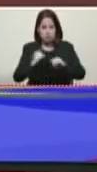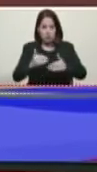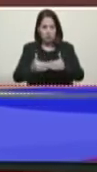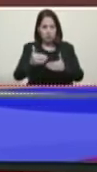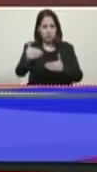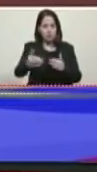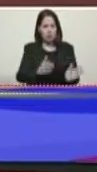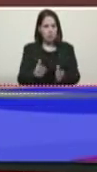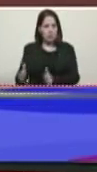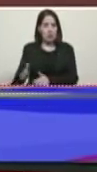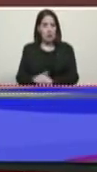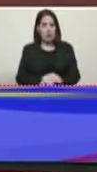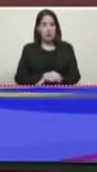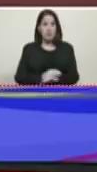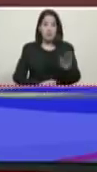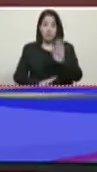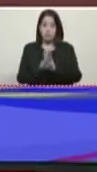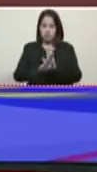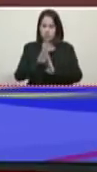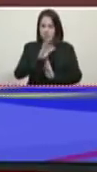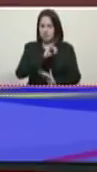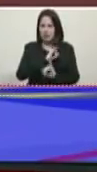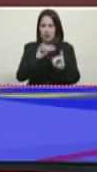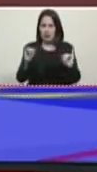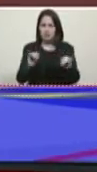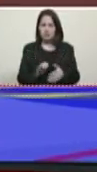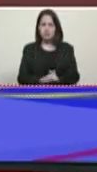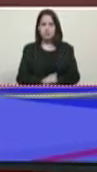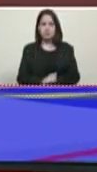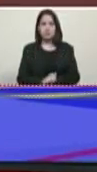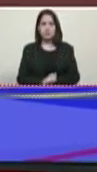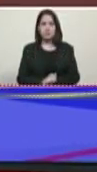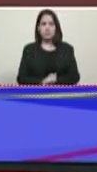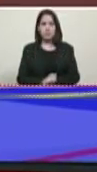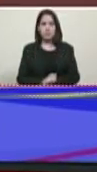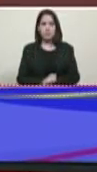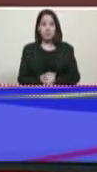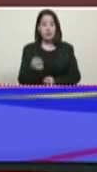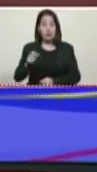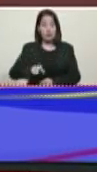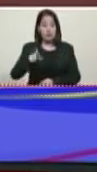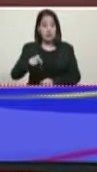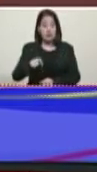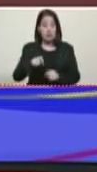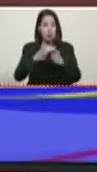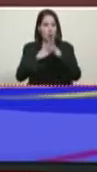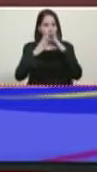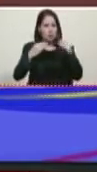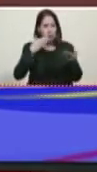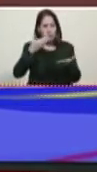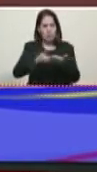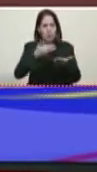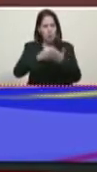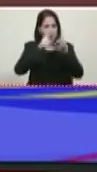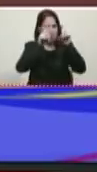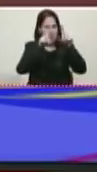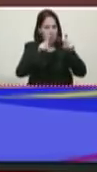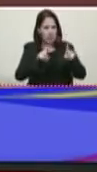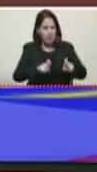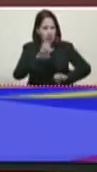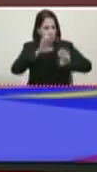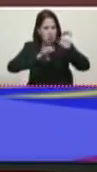planes que están en pleno proceso de desarrollo y necesitamos su diagnóstico su propuesta para nosotros